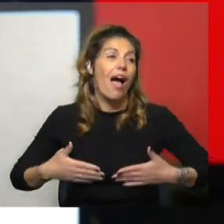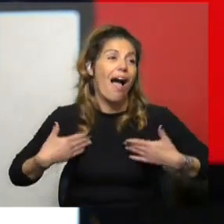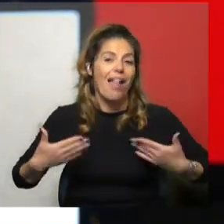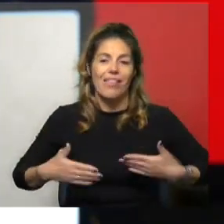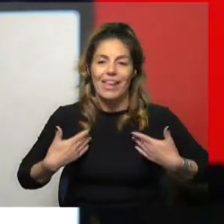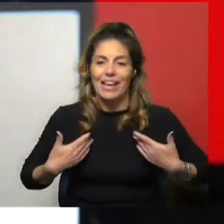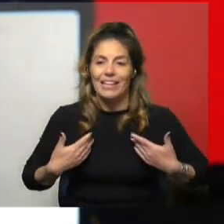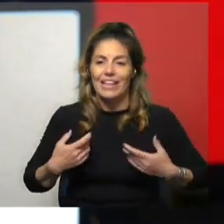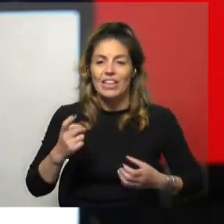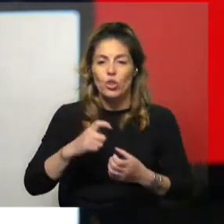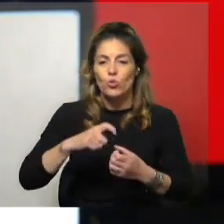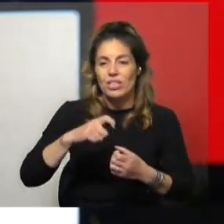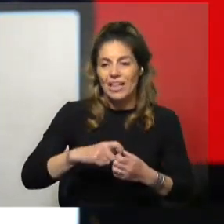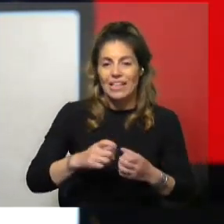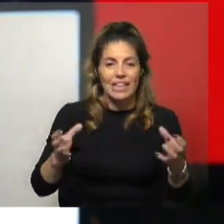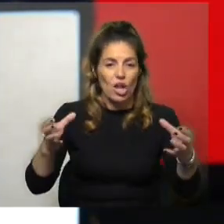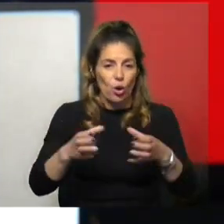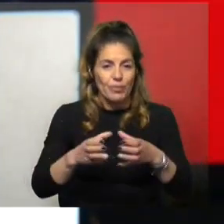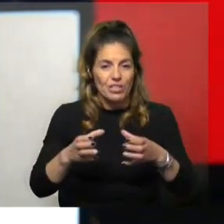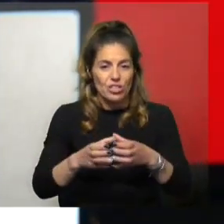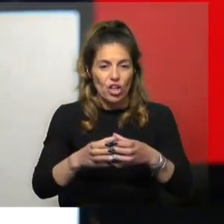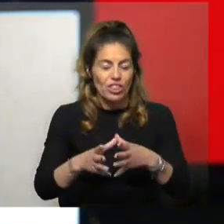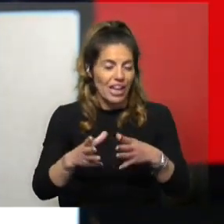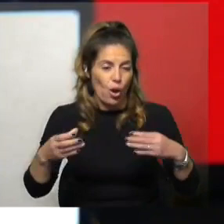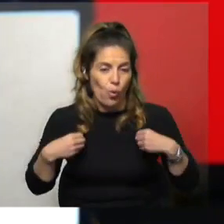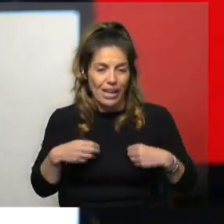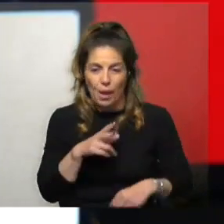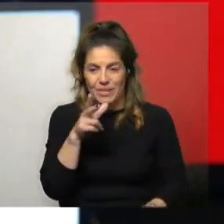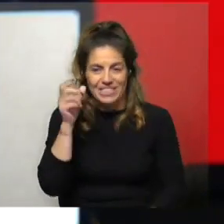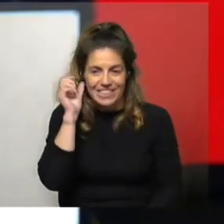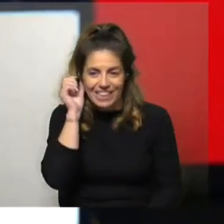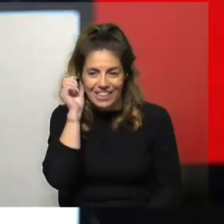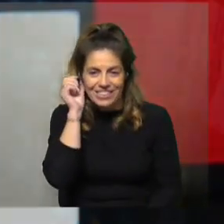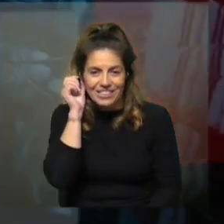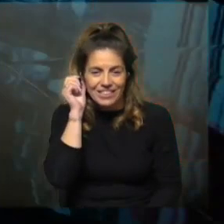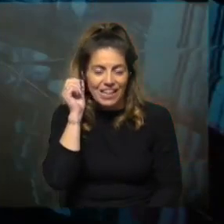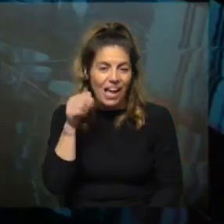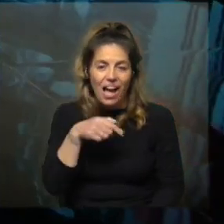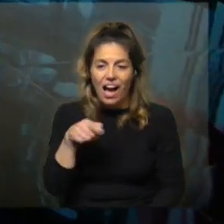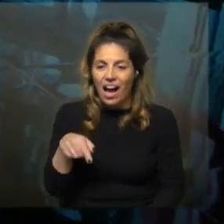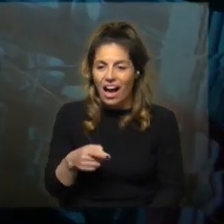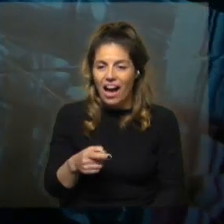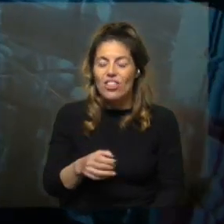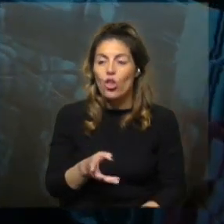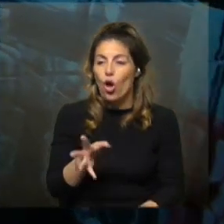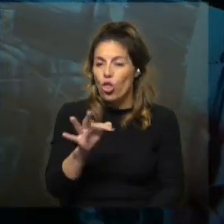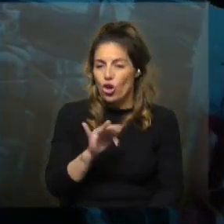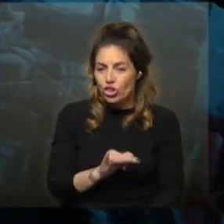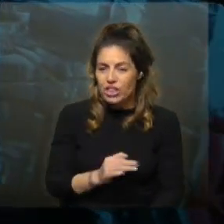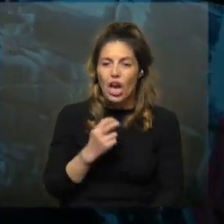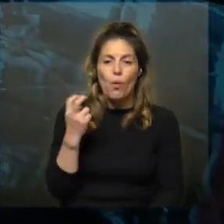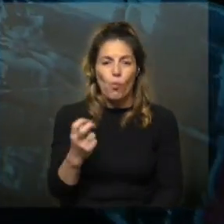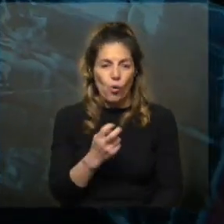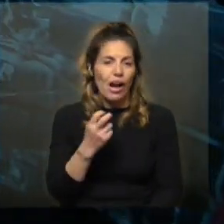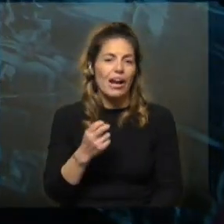un sindicato y desde la comisión fomento de la escuela de mis hijas este a a Bueno al día a día al tratar de ser un buen